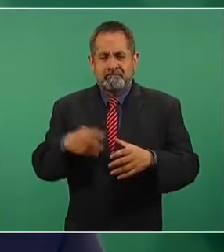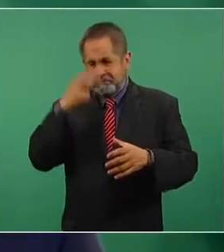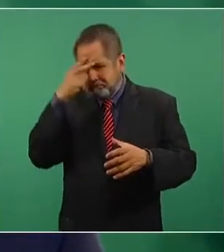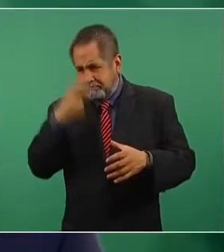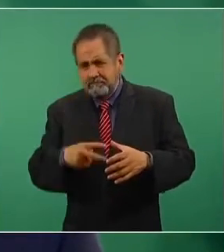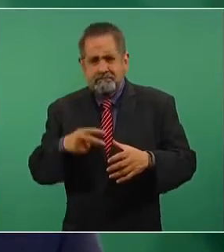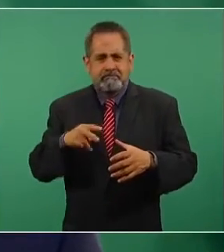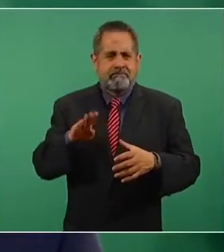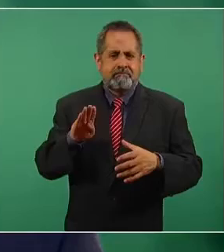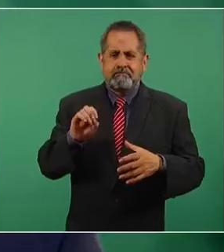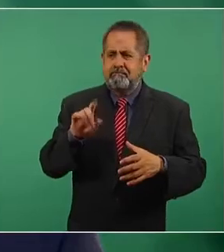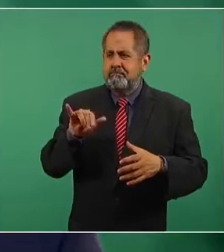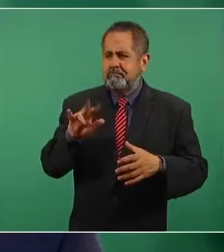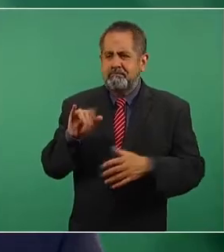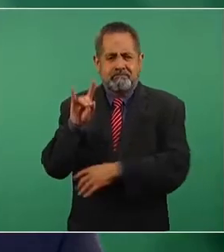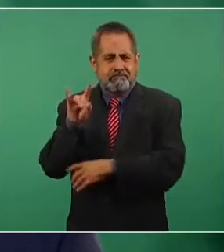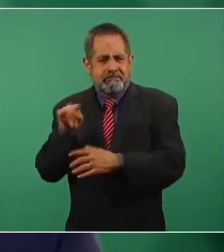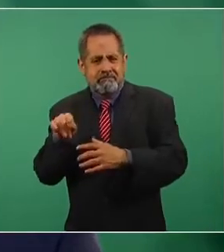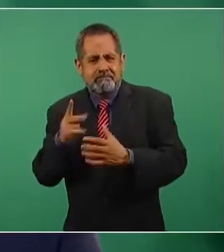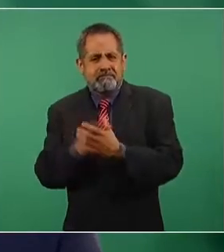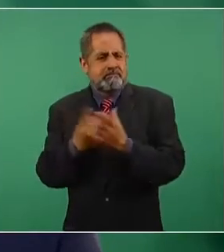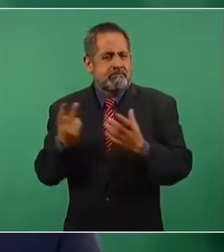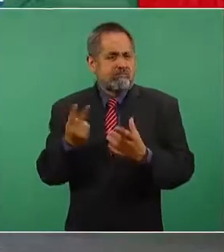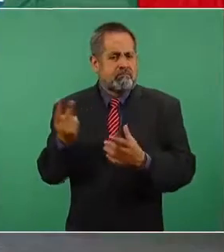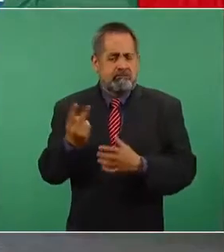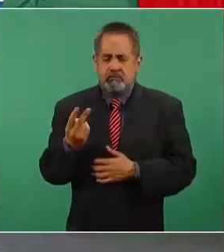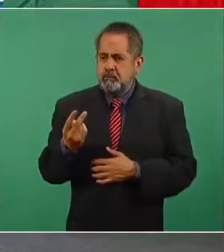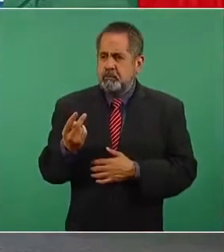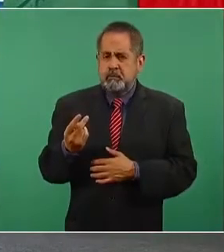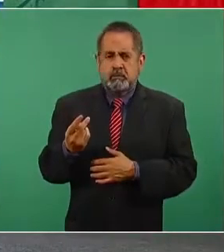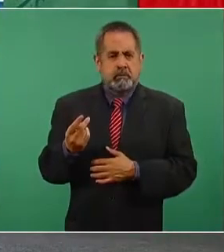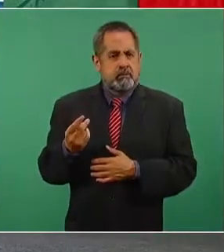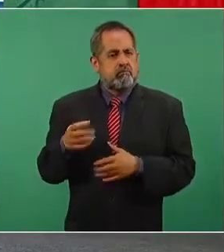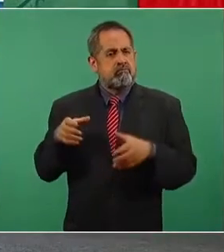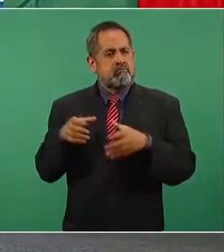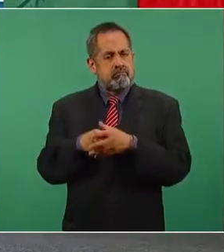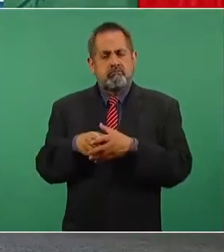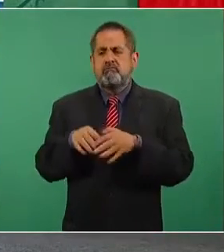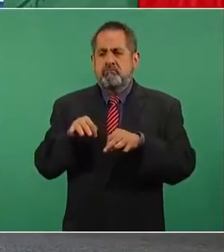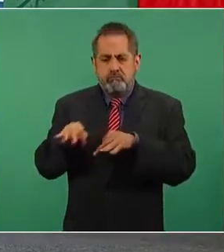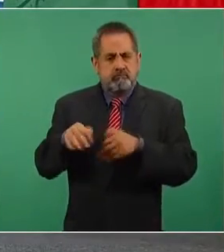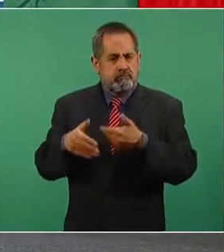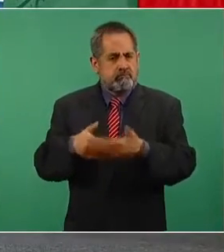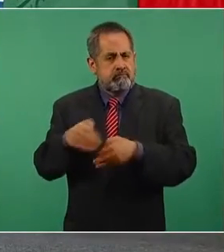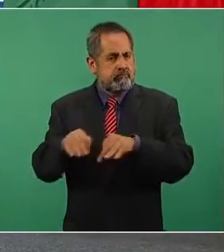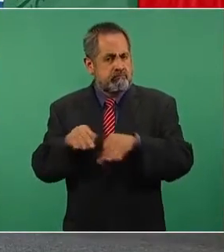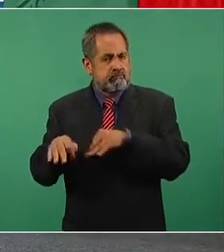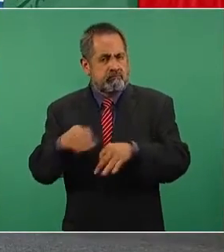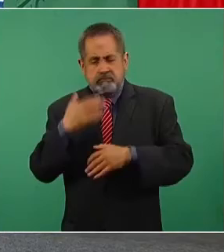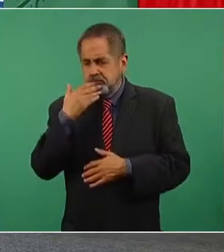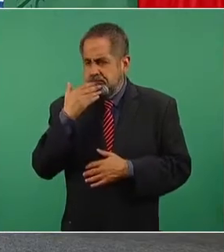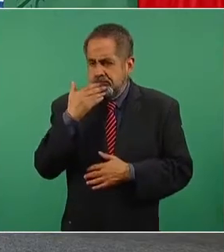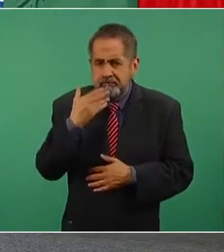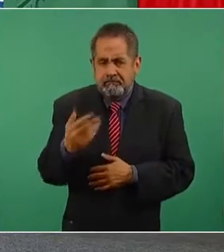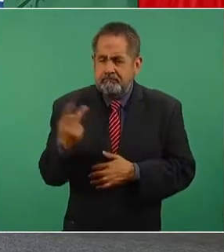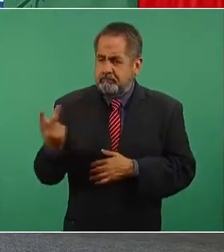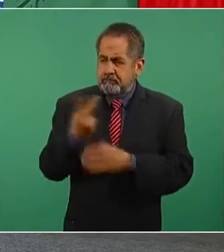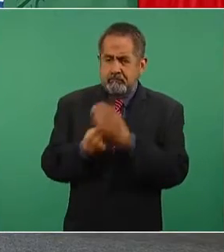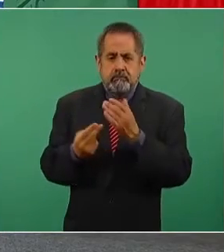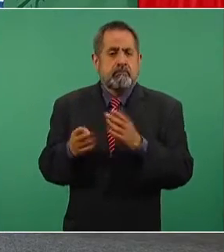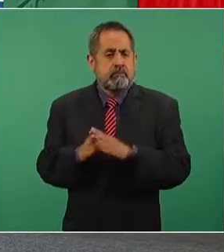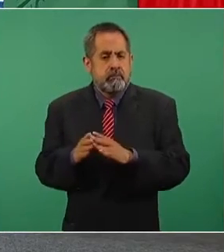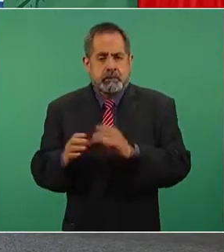Tenemos muchas cosas en común que podemos trabajar, pero eso se hace con